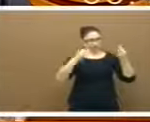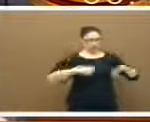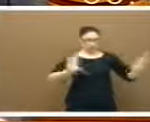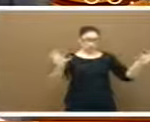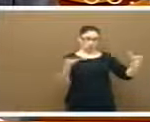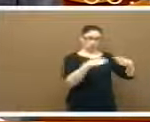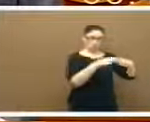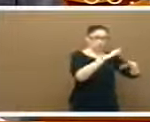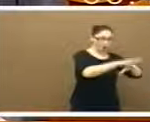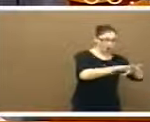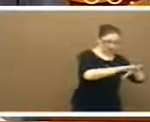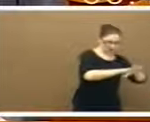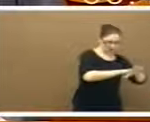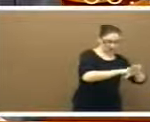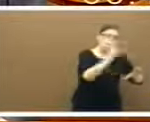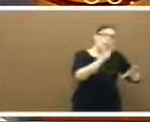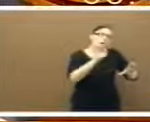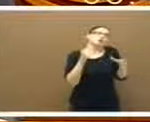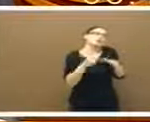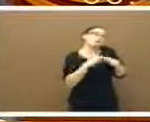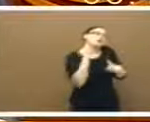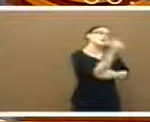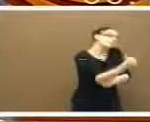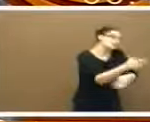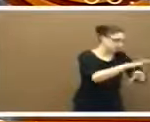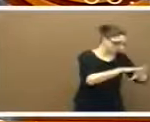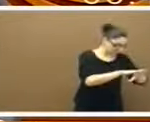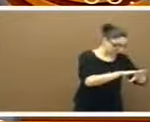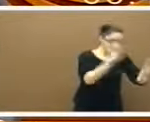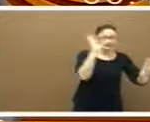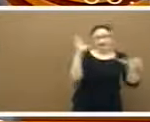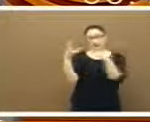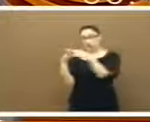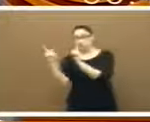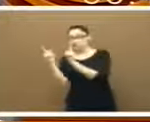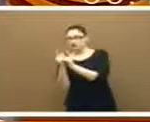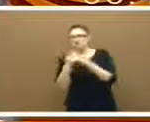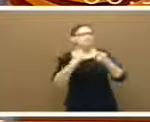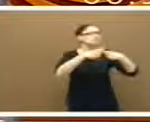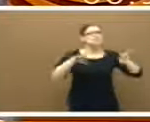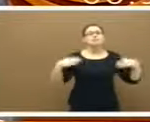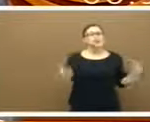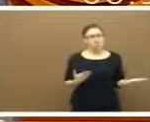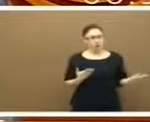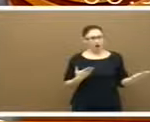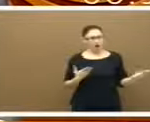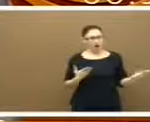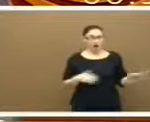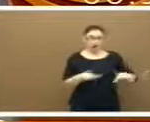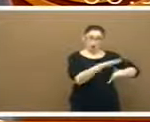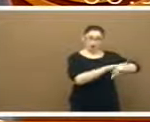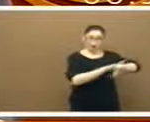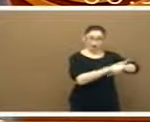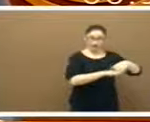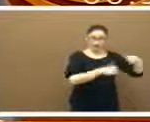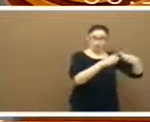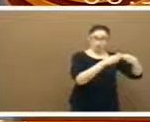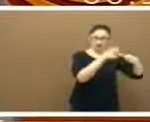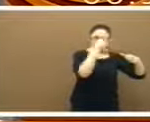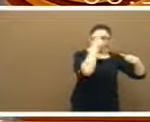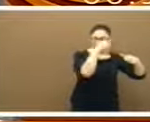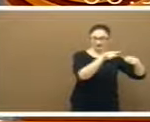apoya al grupo que gobierna y los grupos que están en la oposición es que el grupo que gobierna tiene que saber que